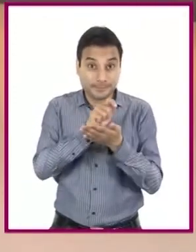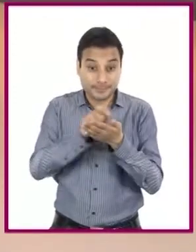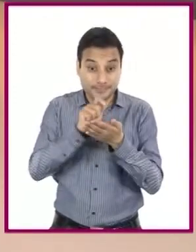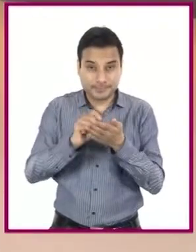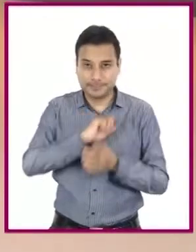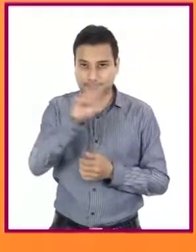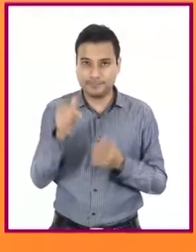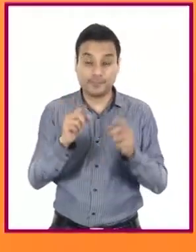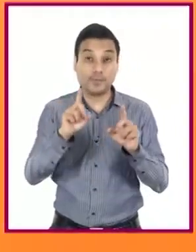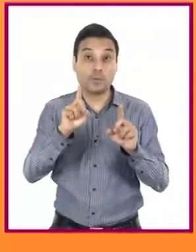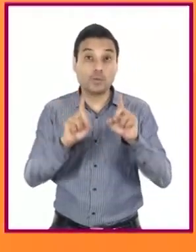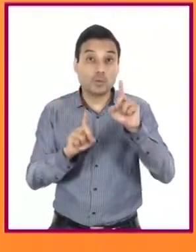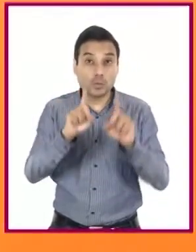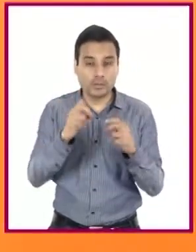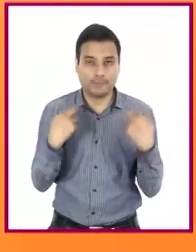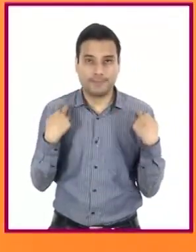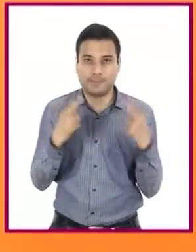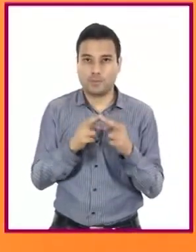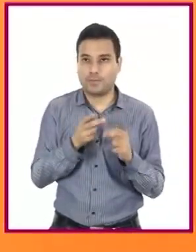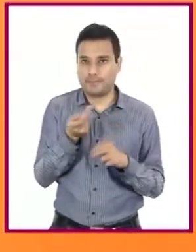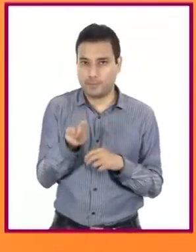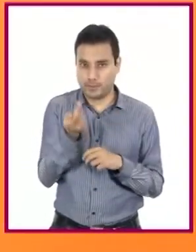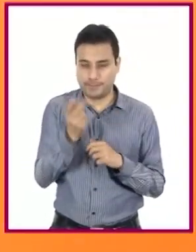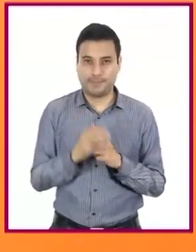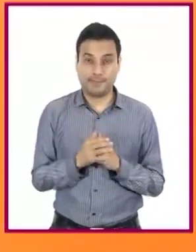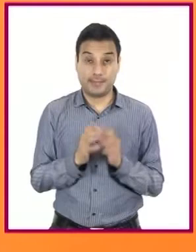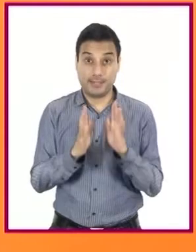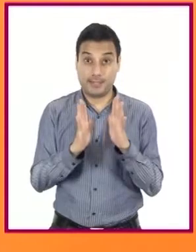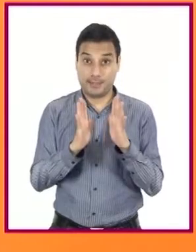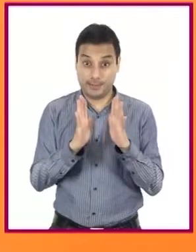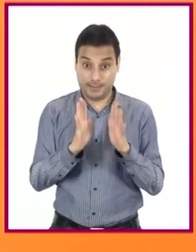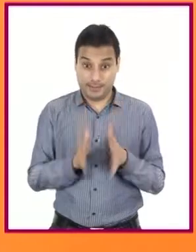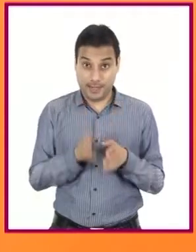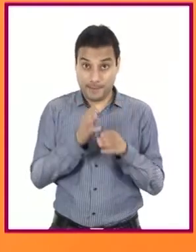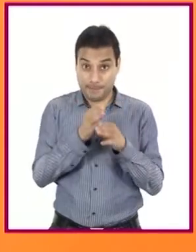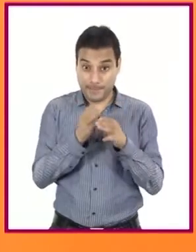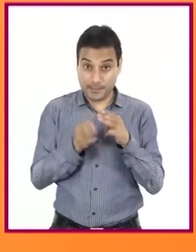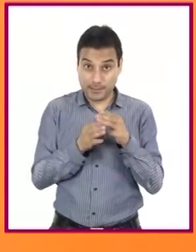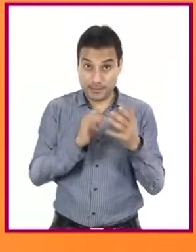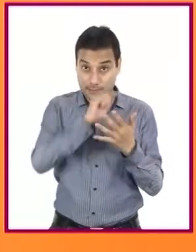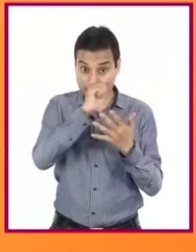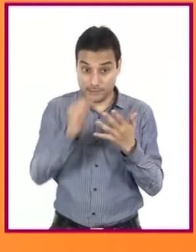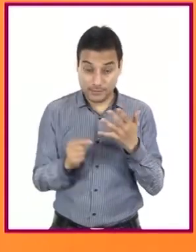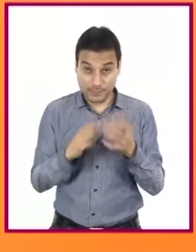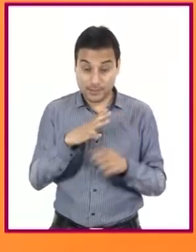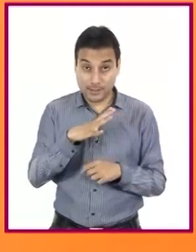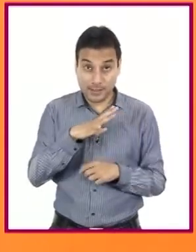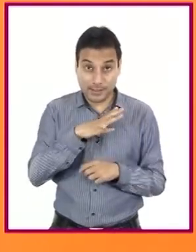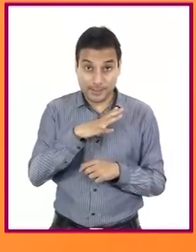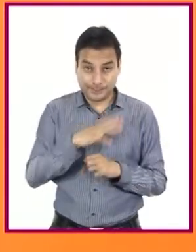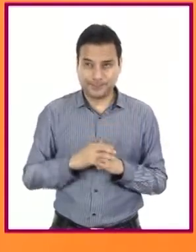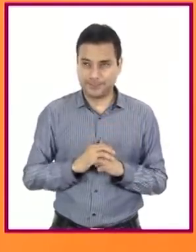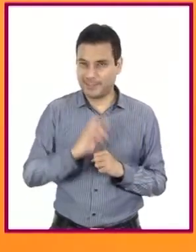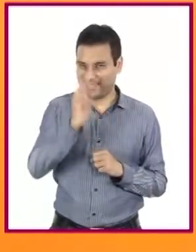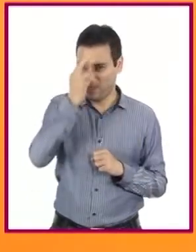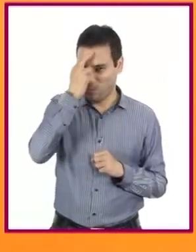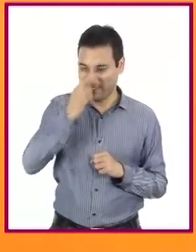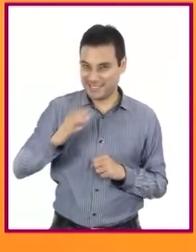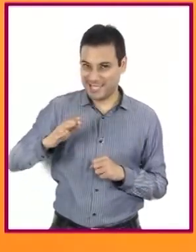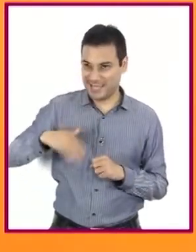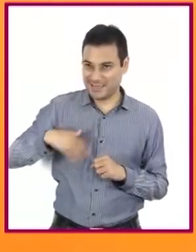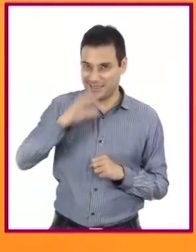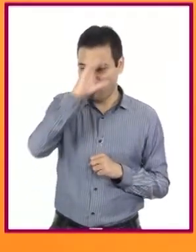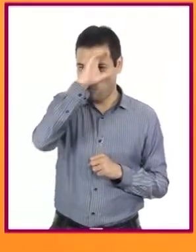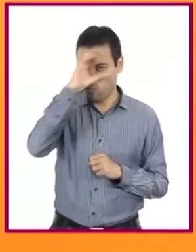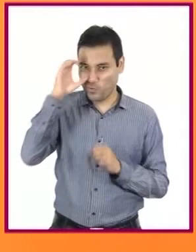sus profesores. Ahora que ya tenemos todo nuestro material, ¿recuerdas las fotos que compartí hace un